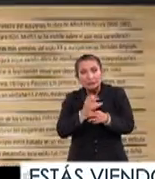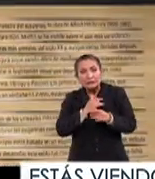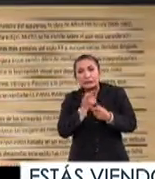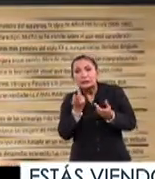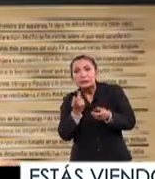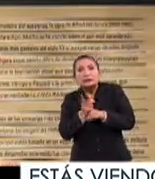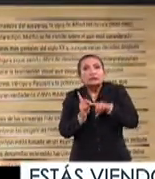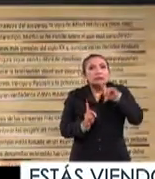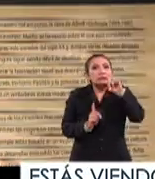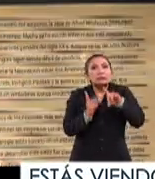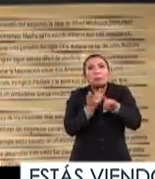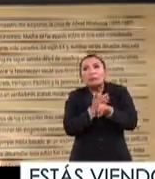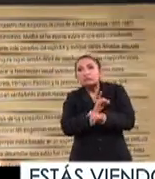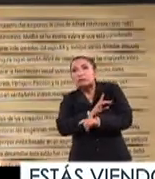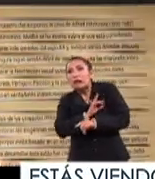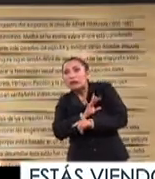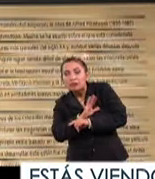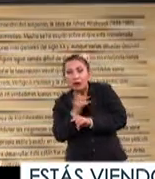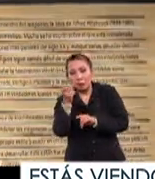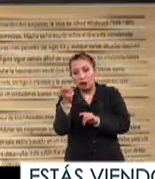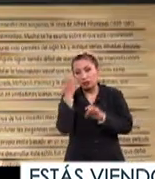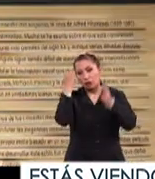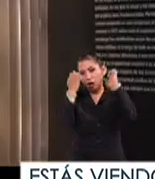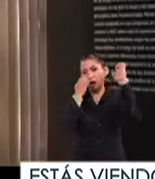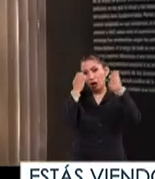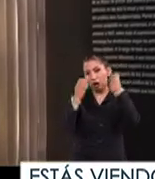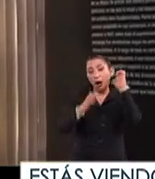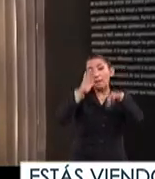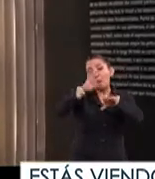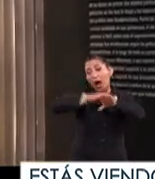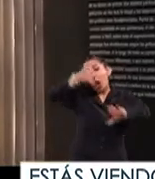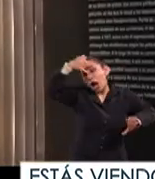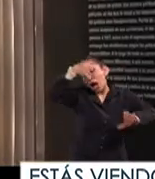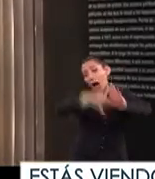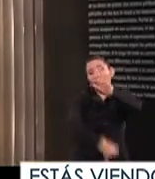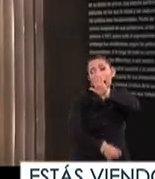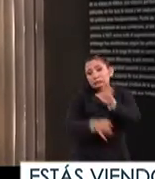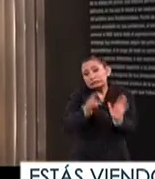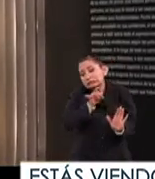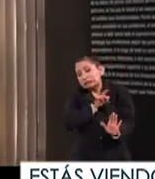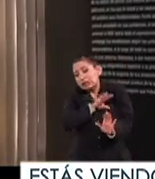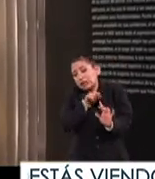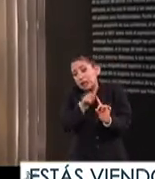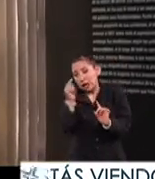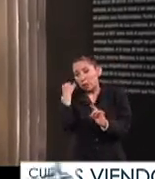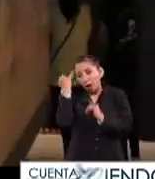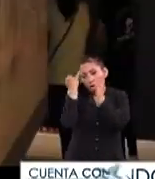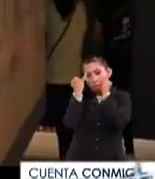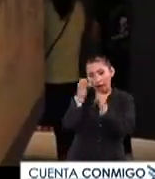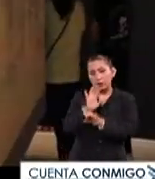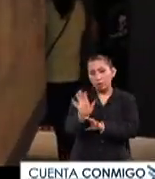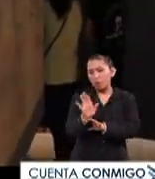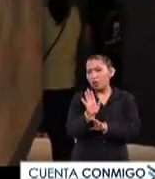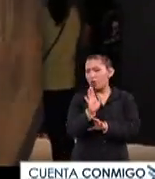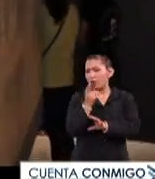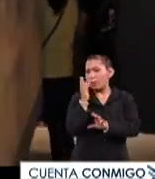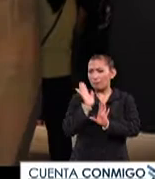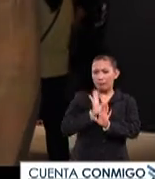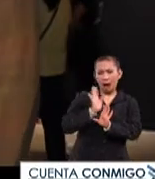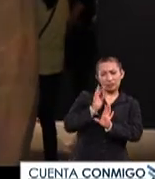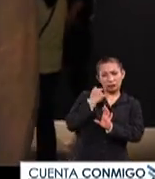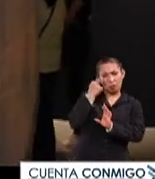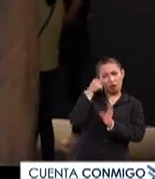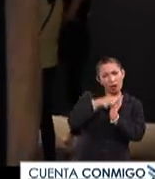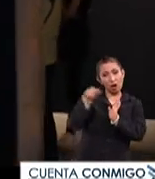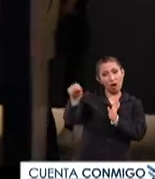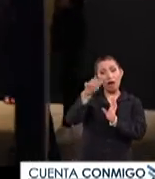muy latente, ¿no? Por eso, bueno, la exposición se llama Hitchcock más allá del suspenso, ¿no? Y tiene que ver mucho con la técnica. Cala, me da la impresión, y Hitchcock lo